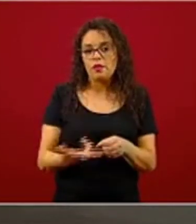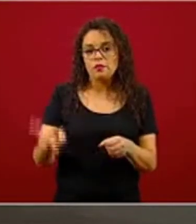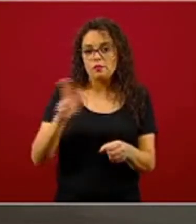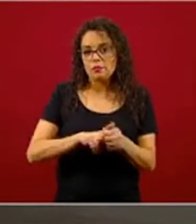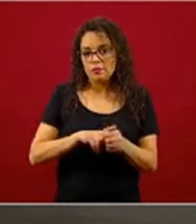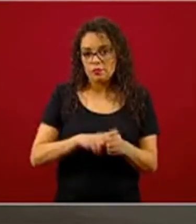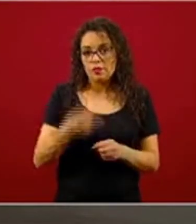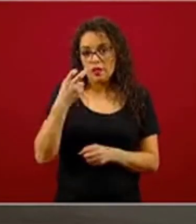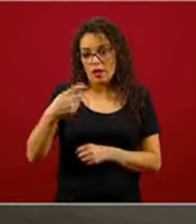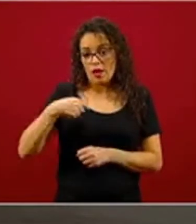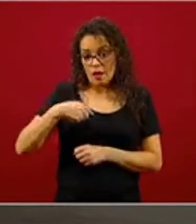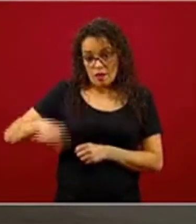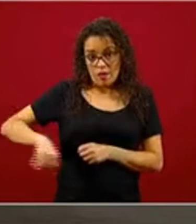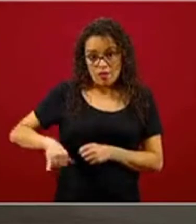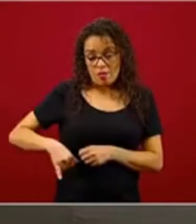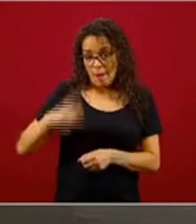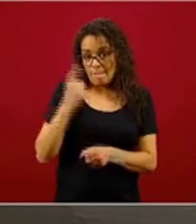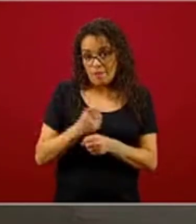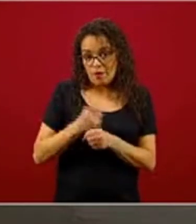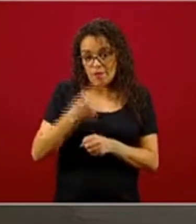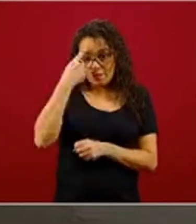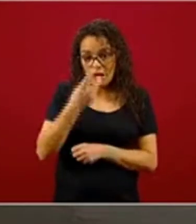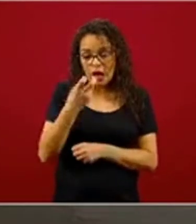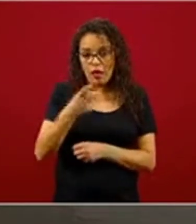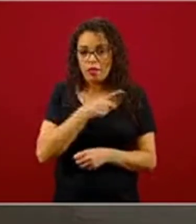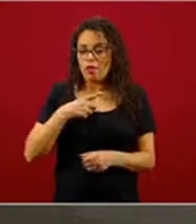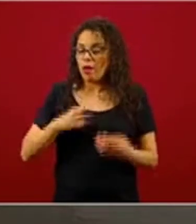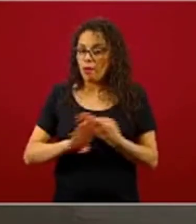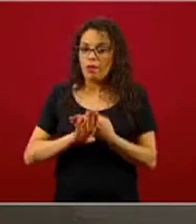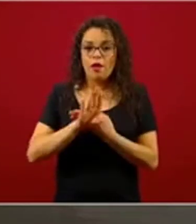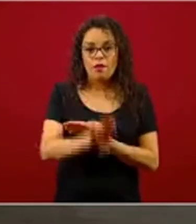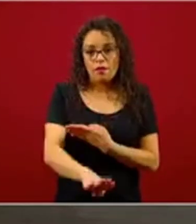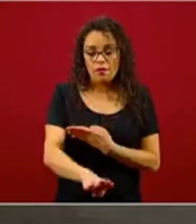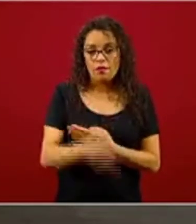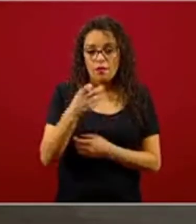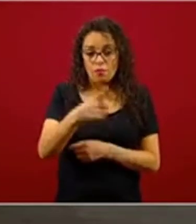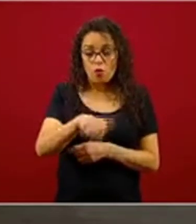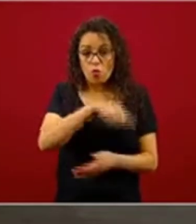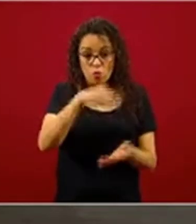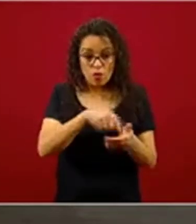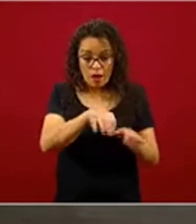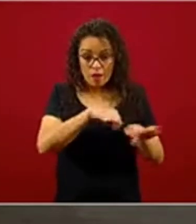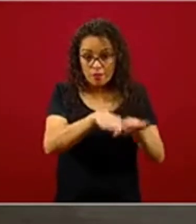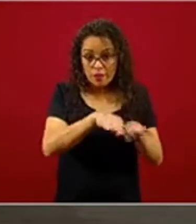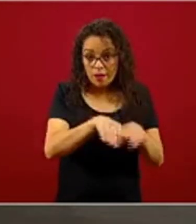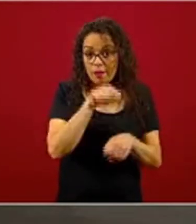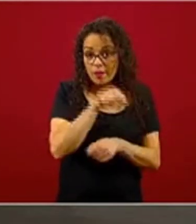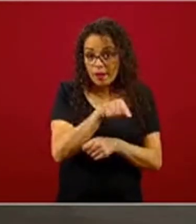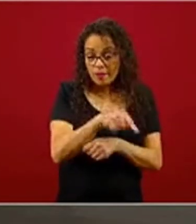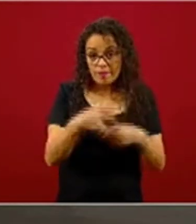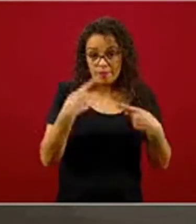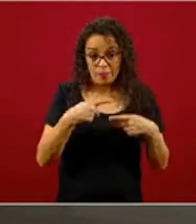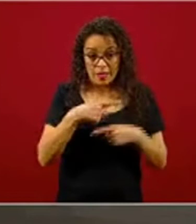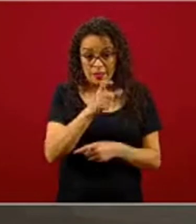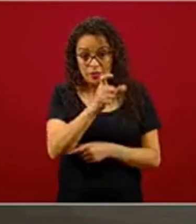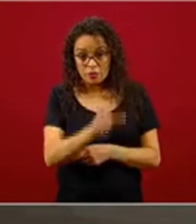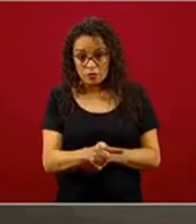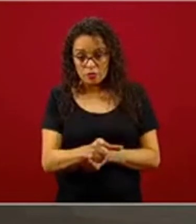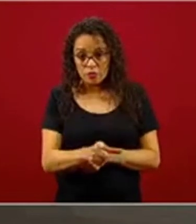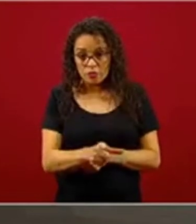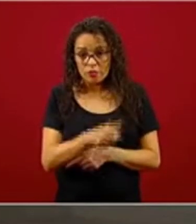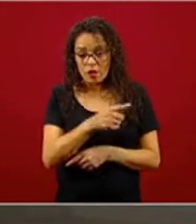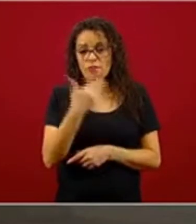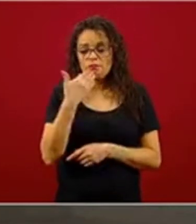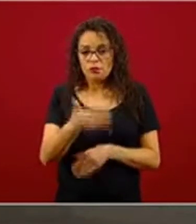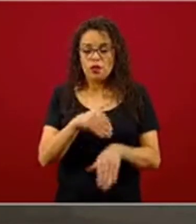ocurra, porque… Partiendo que todos los trabajadores de ese centro de trabajo son y tienen regularidad en